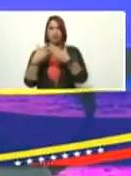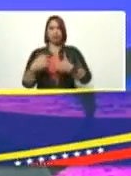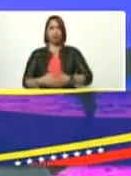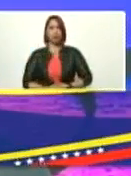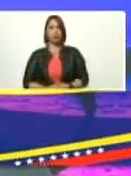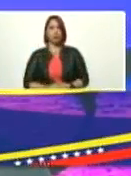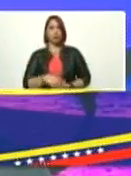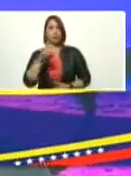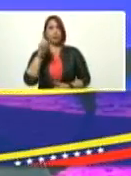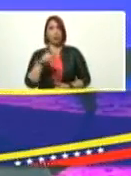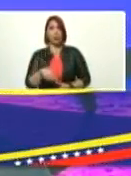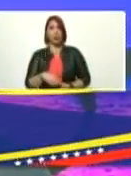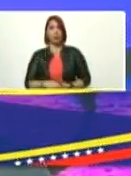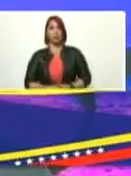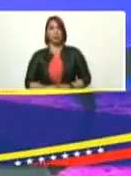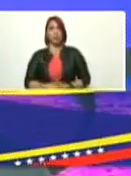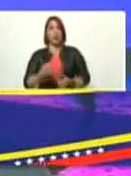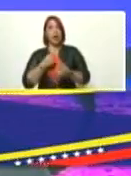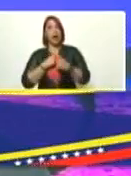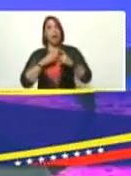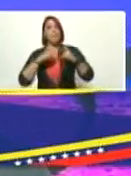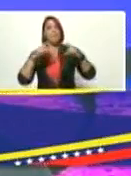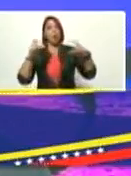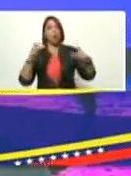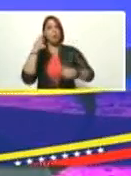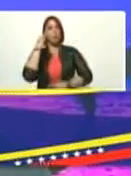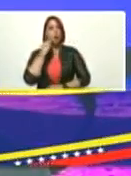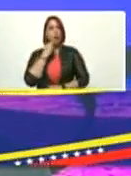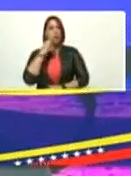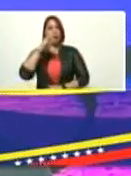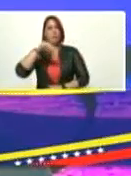y de los amores de Bolívar y Manuela.